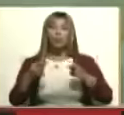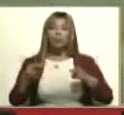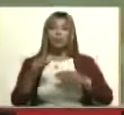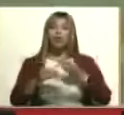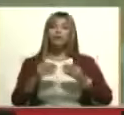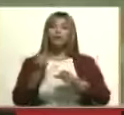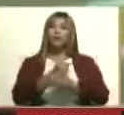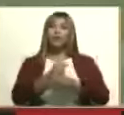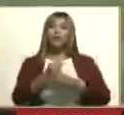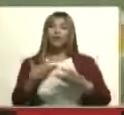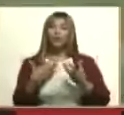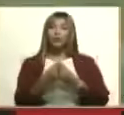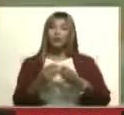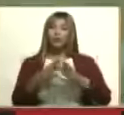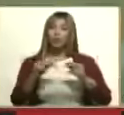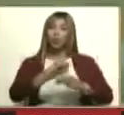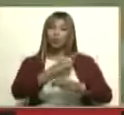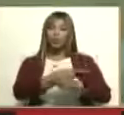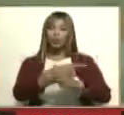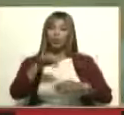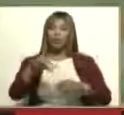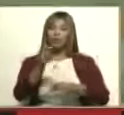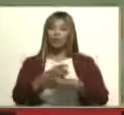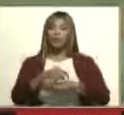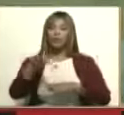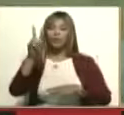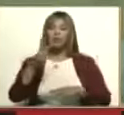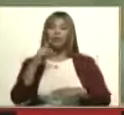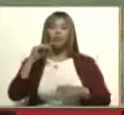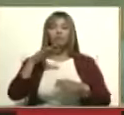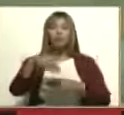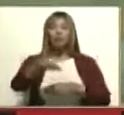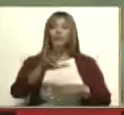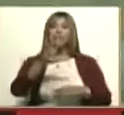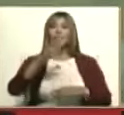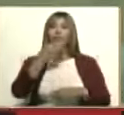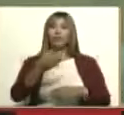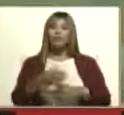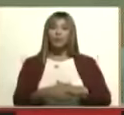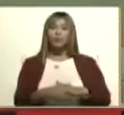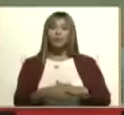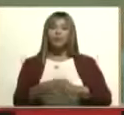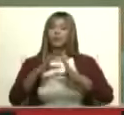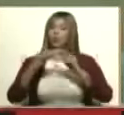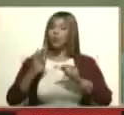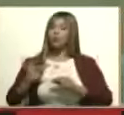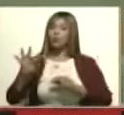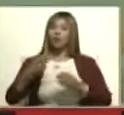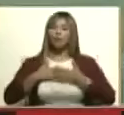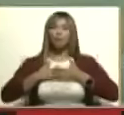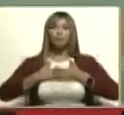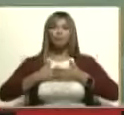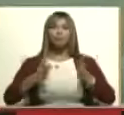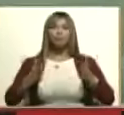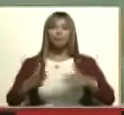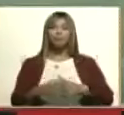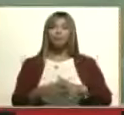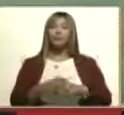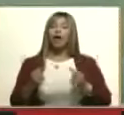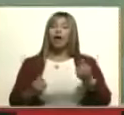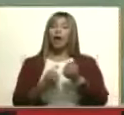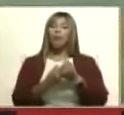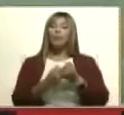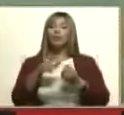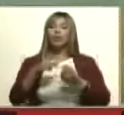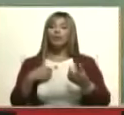también trabajando de la mano con todos los poderes del Estado en función al próximo 3 de diciembre, que todos los fiscales están dispuestos y puestos para apoyar y